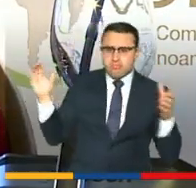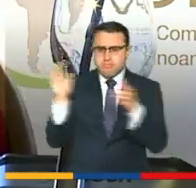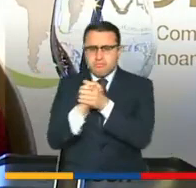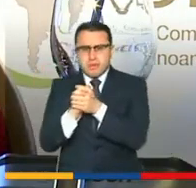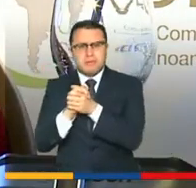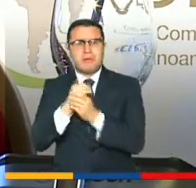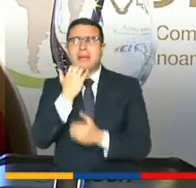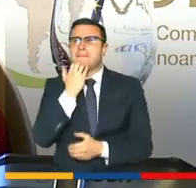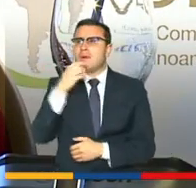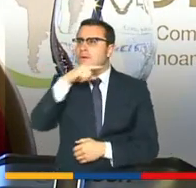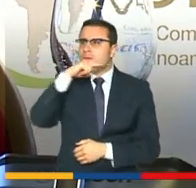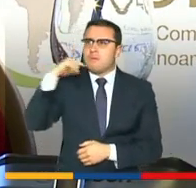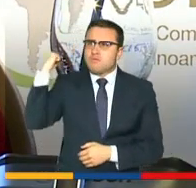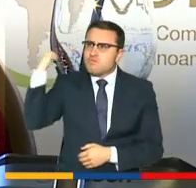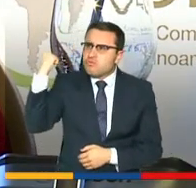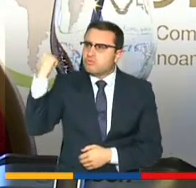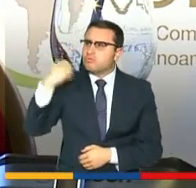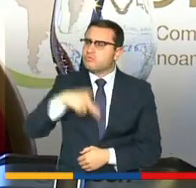Rusia, China,